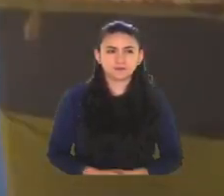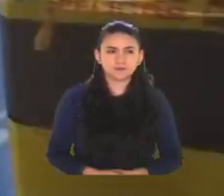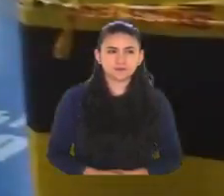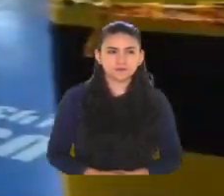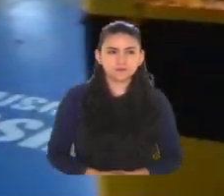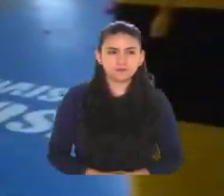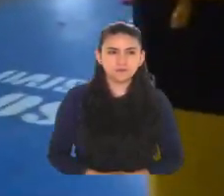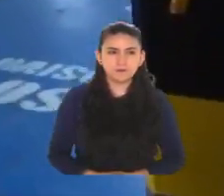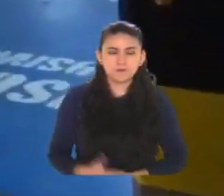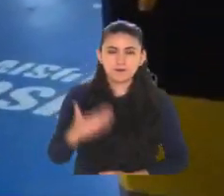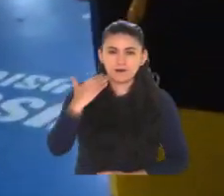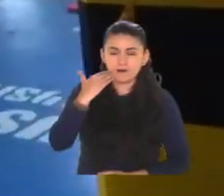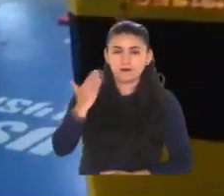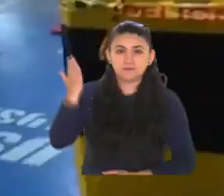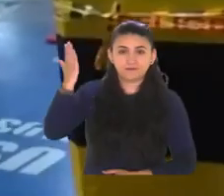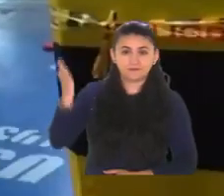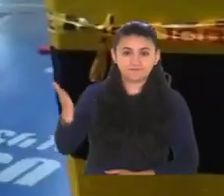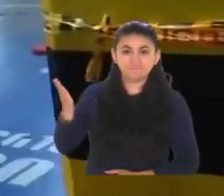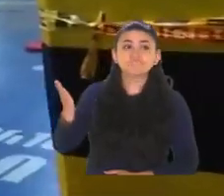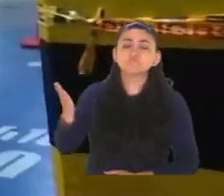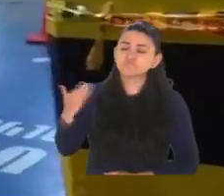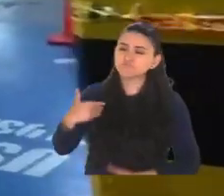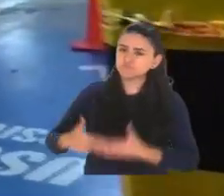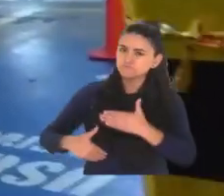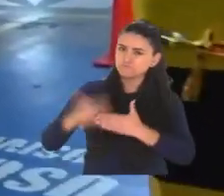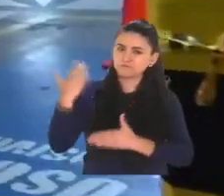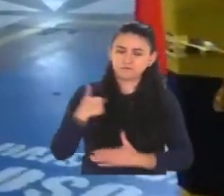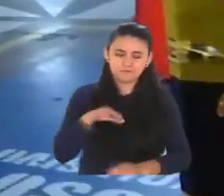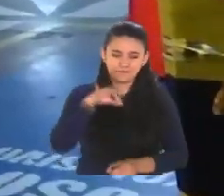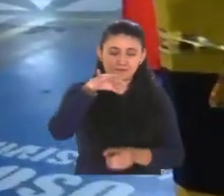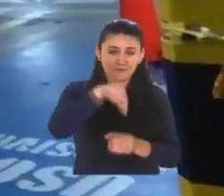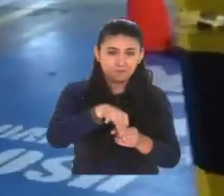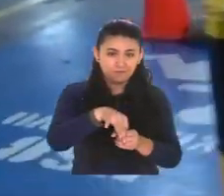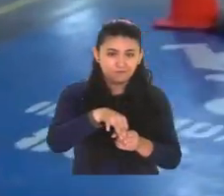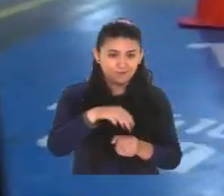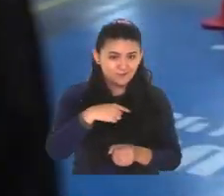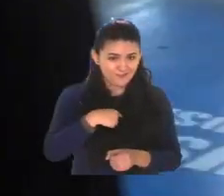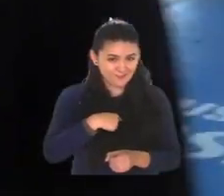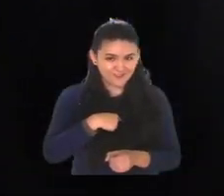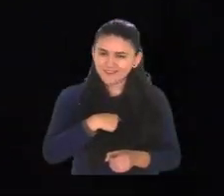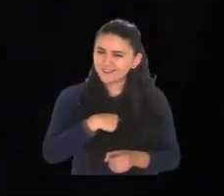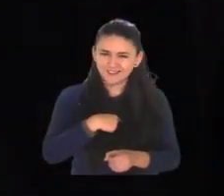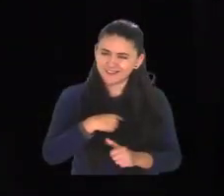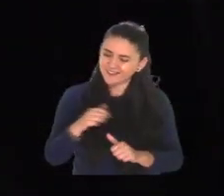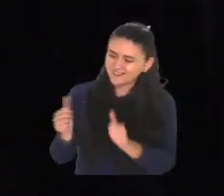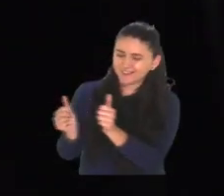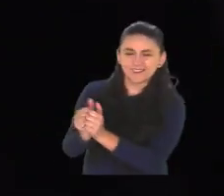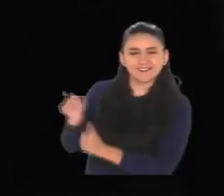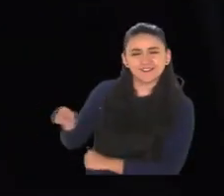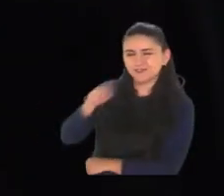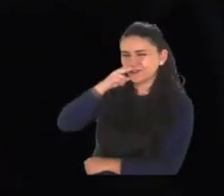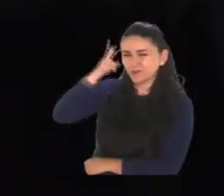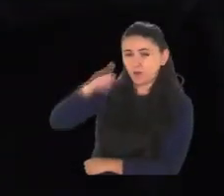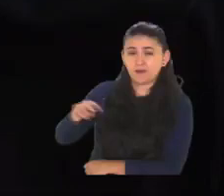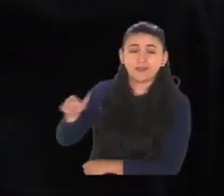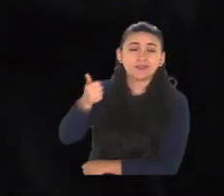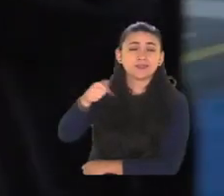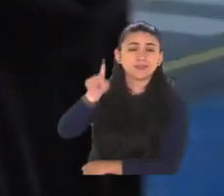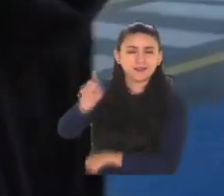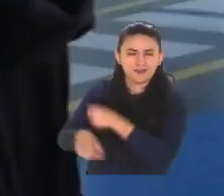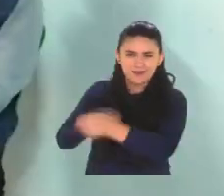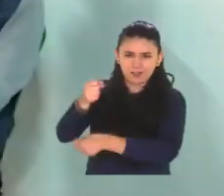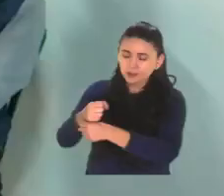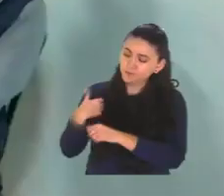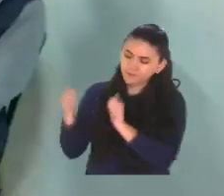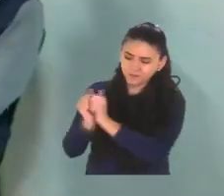doña maría le madrugó a las elecciones y no precisamente para votar sino para acompañar a su hijo elkin con 16 años